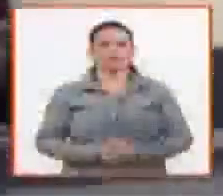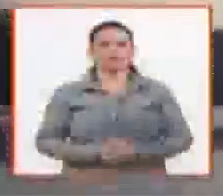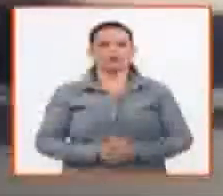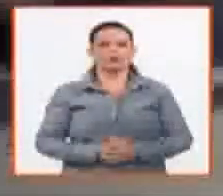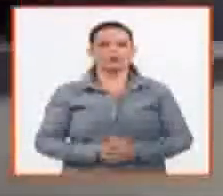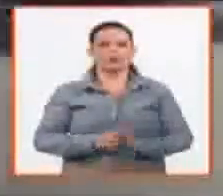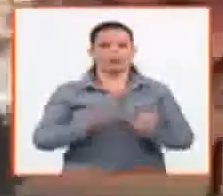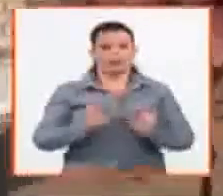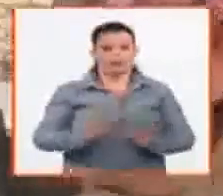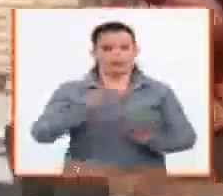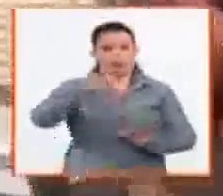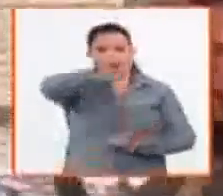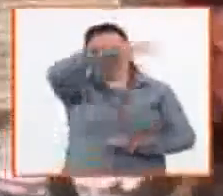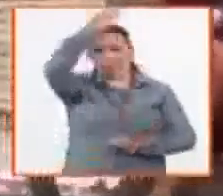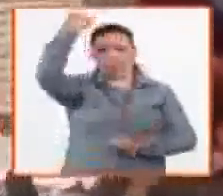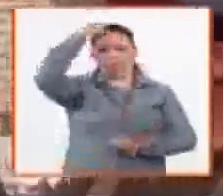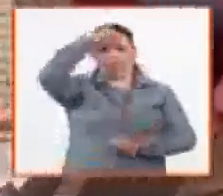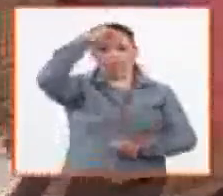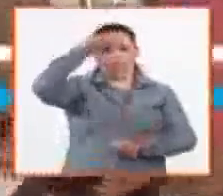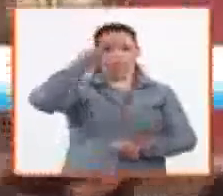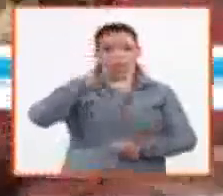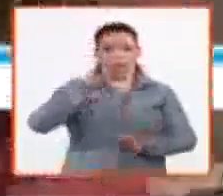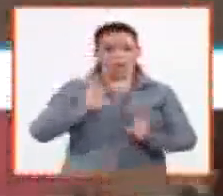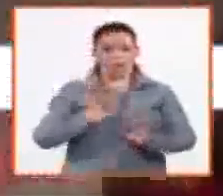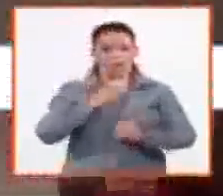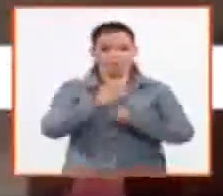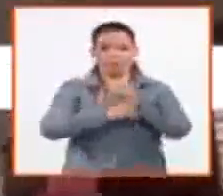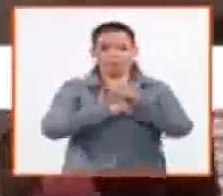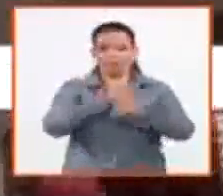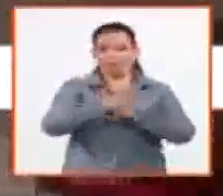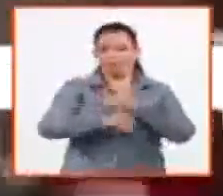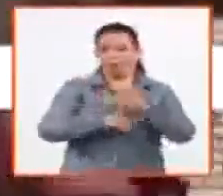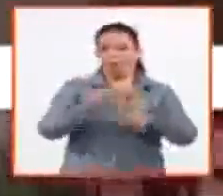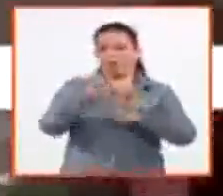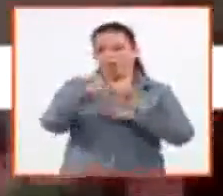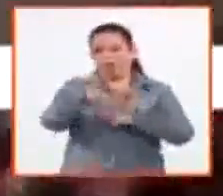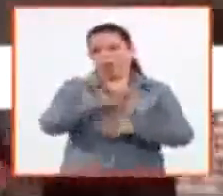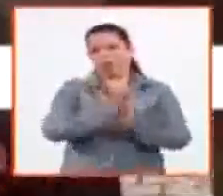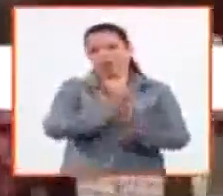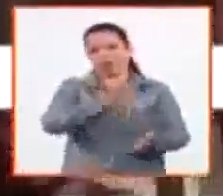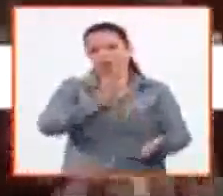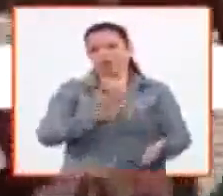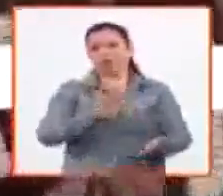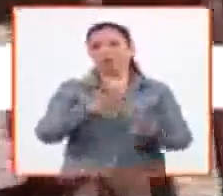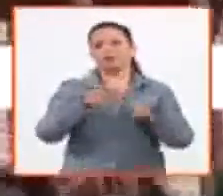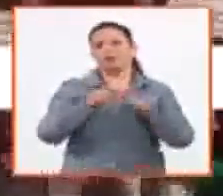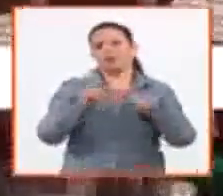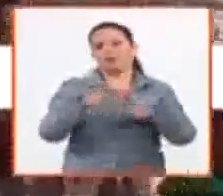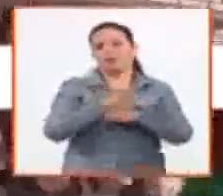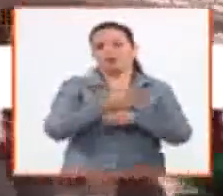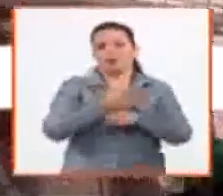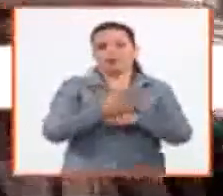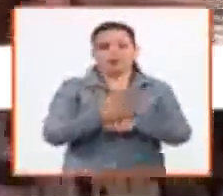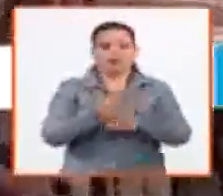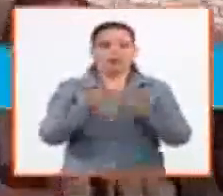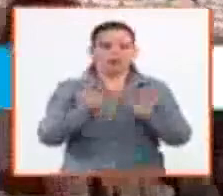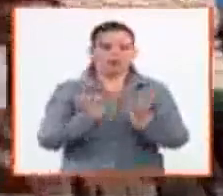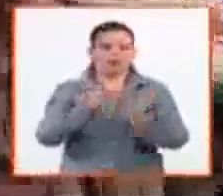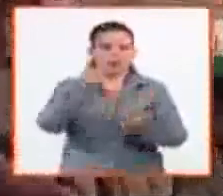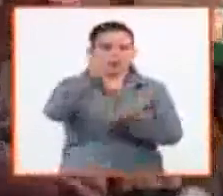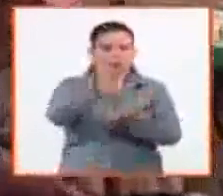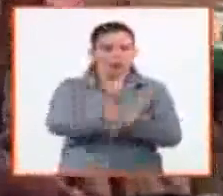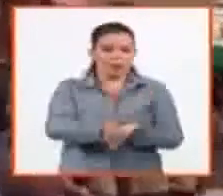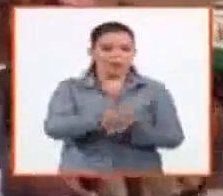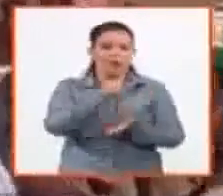básicos a la región. Las fuerzas mujahidines están comprometidas con la purga de la provincia. La capital de Panjshir está bajo control